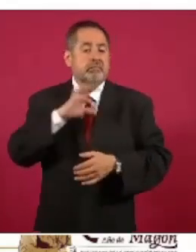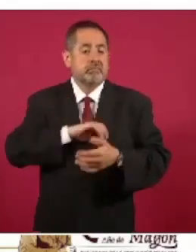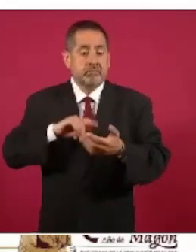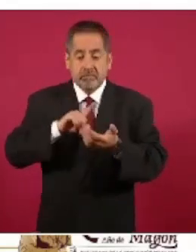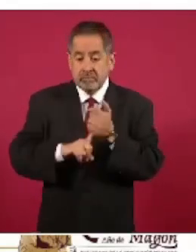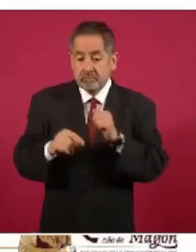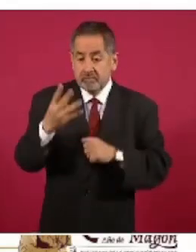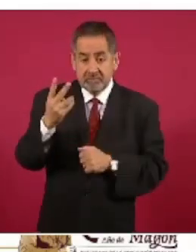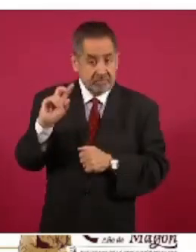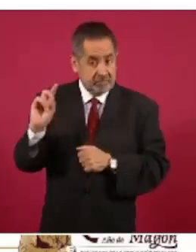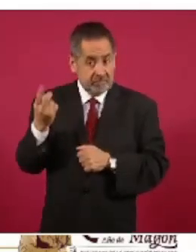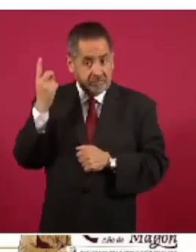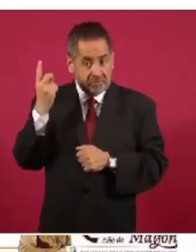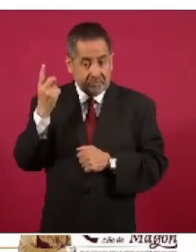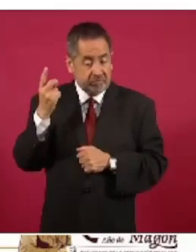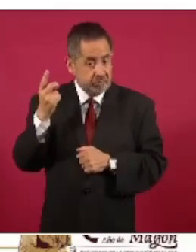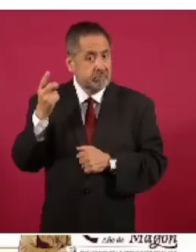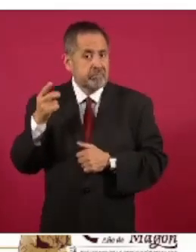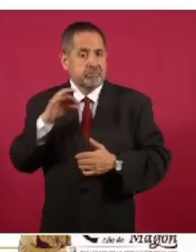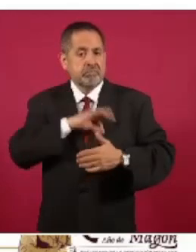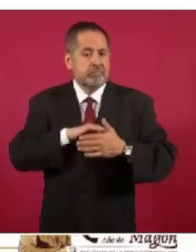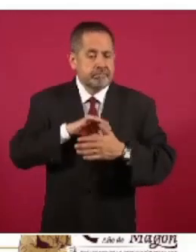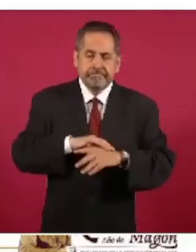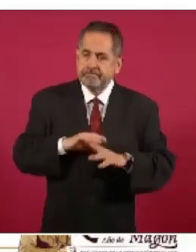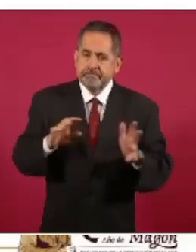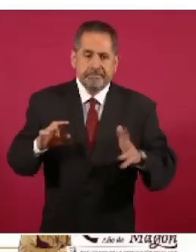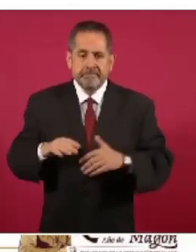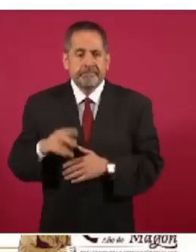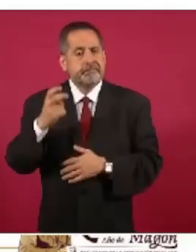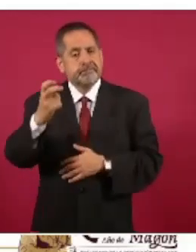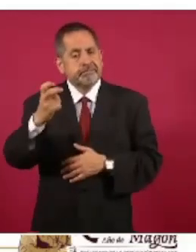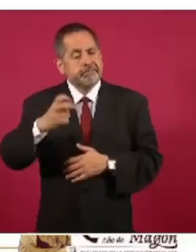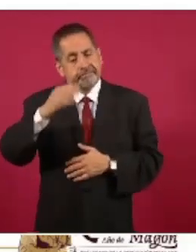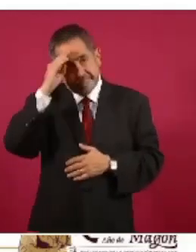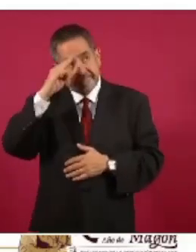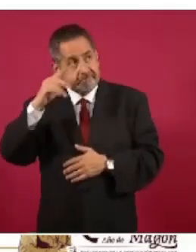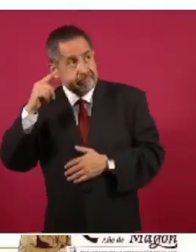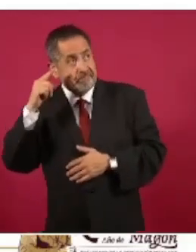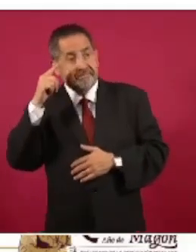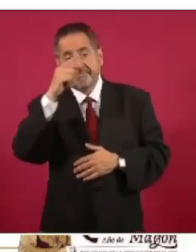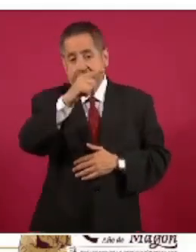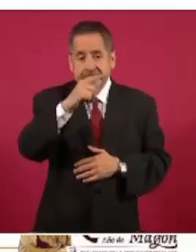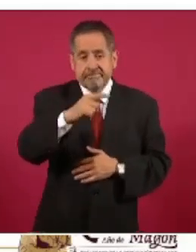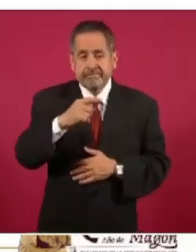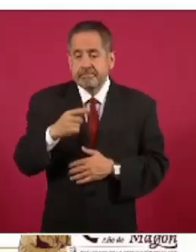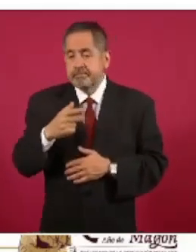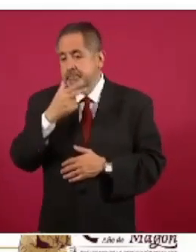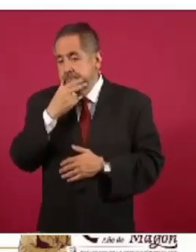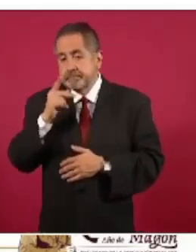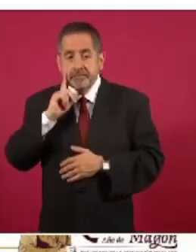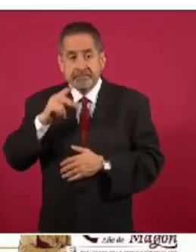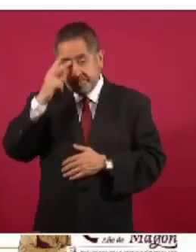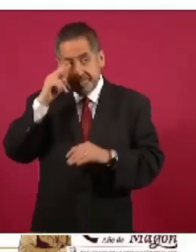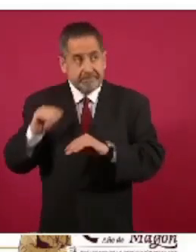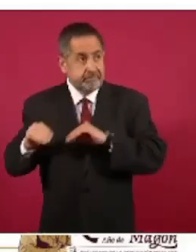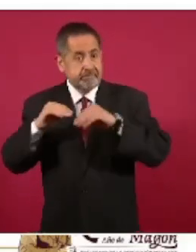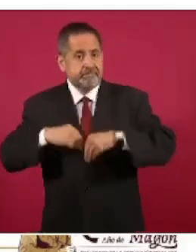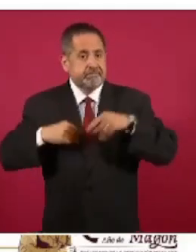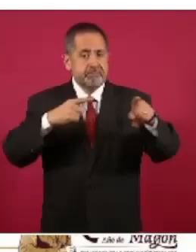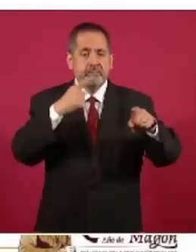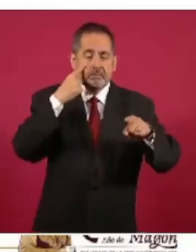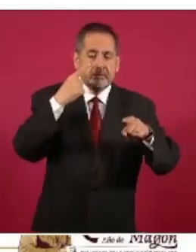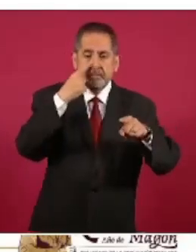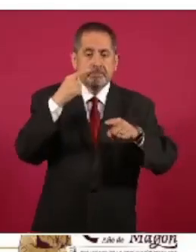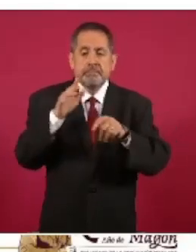con 95 centavos. Por eso allá nuestras paisanas, paisanos, pueden ustedes determinar